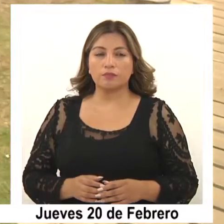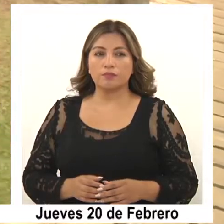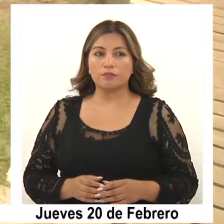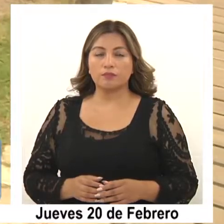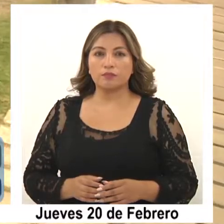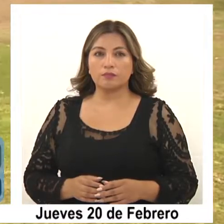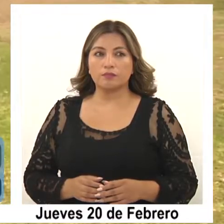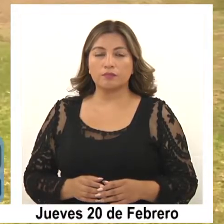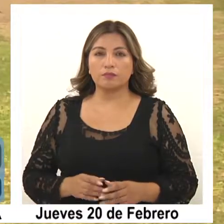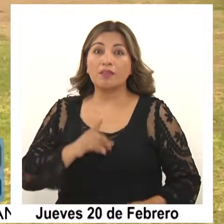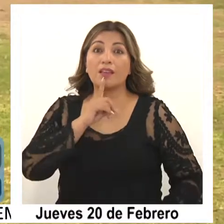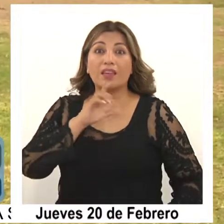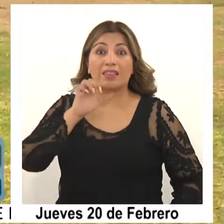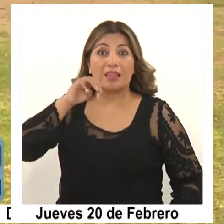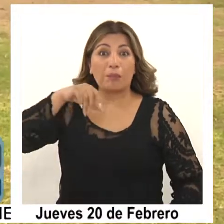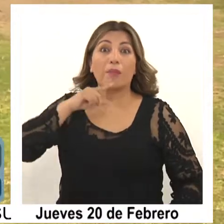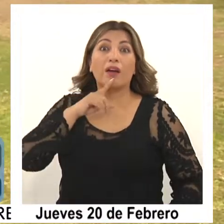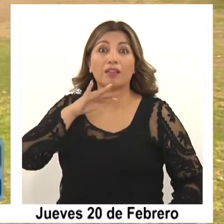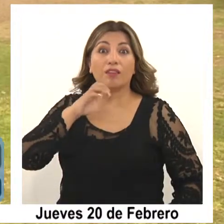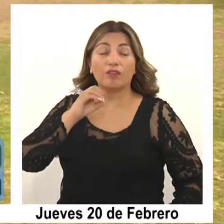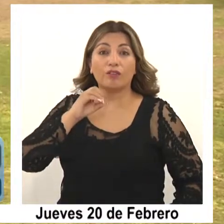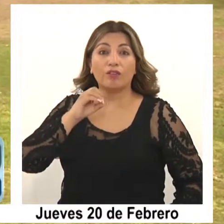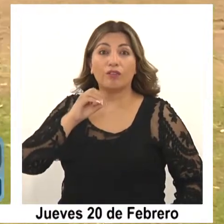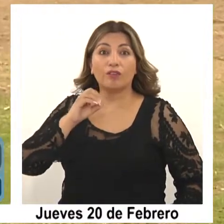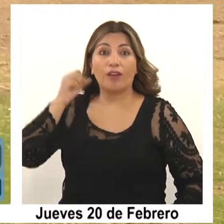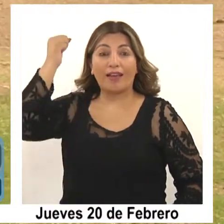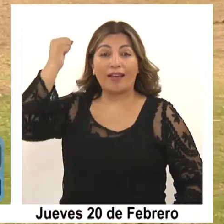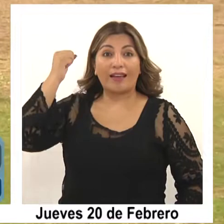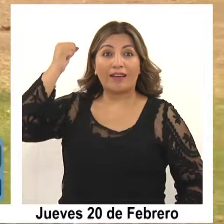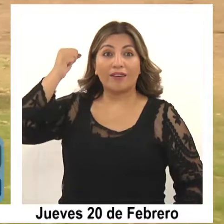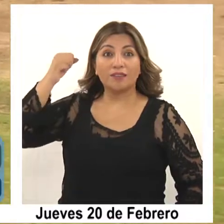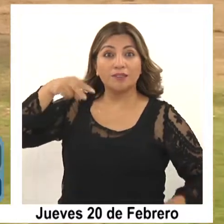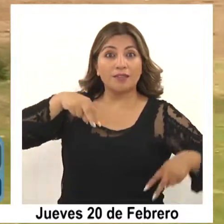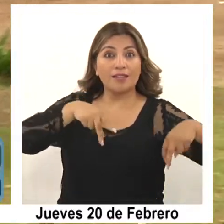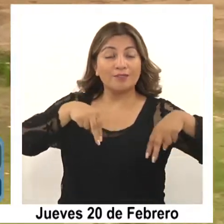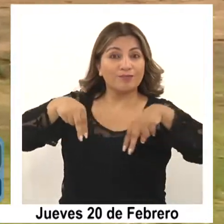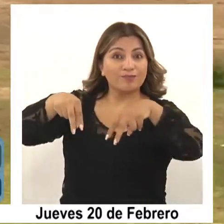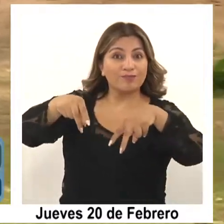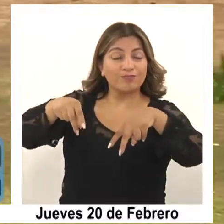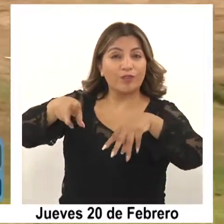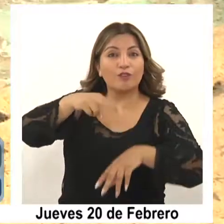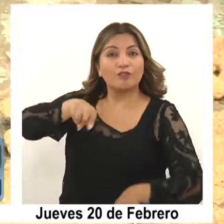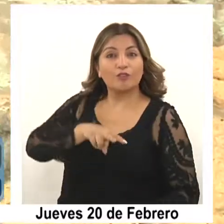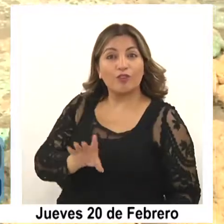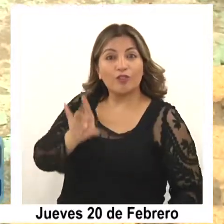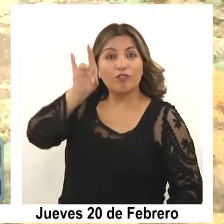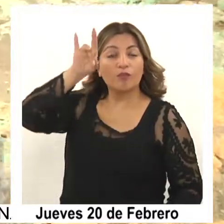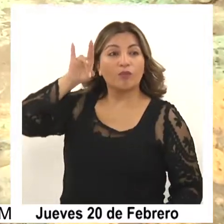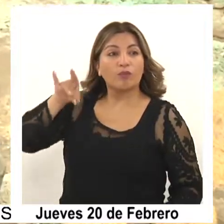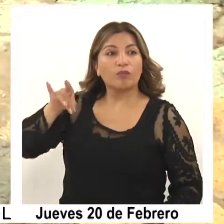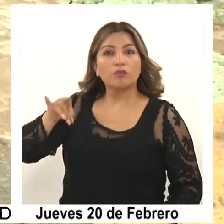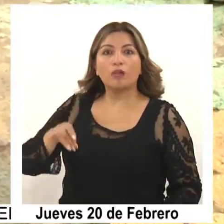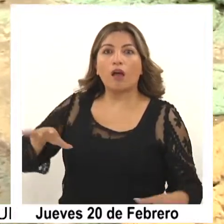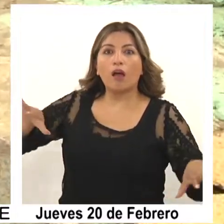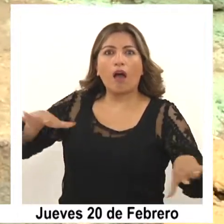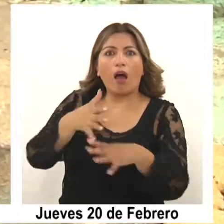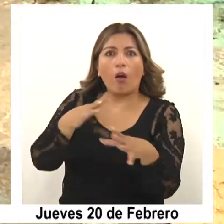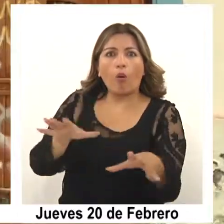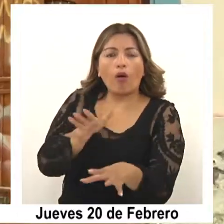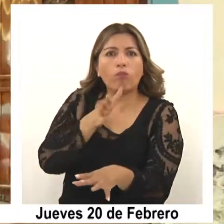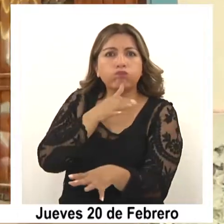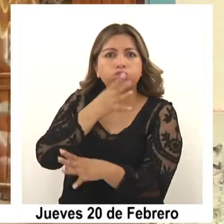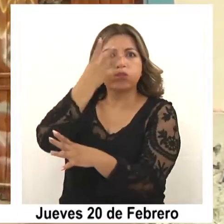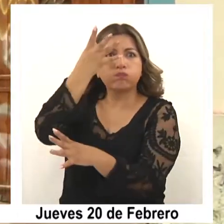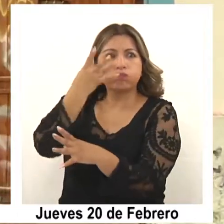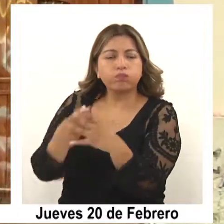Un recorrido por el parque temático Cabancha, un símbolo de la ciudad, permite percatarse que no funcionan las piletas de agua.